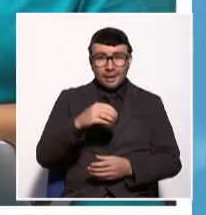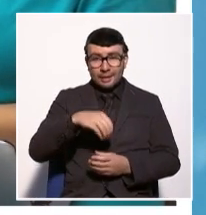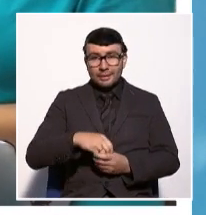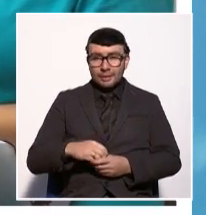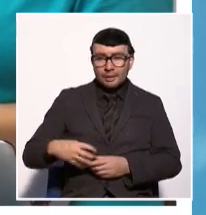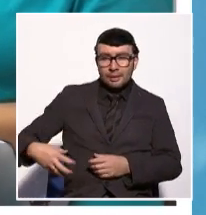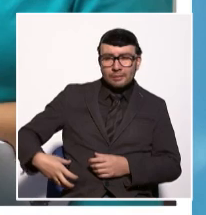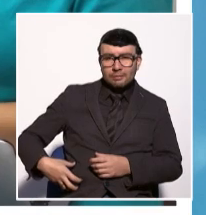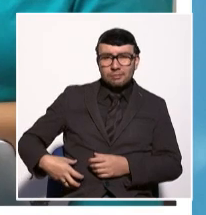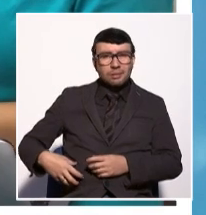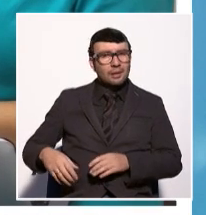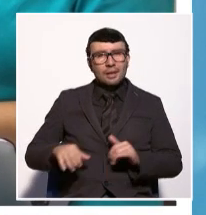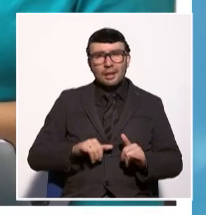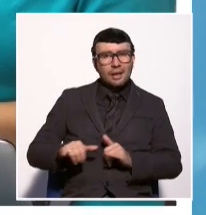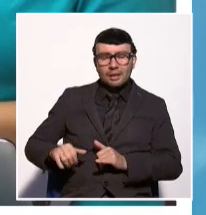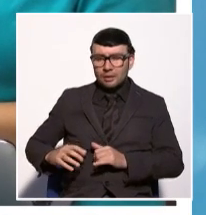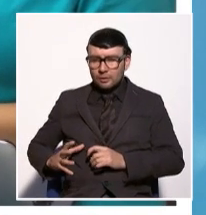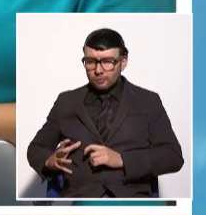cumplimiento